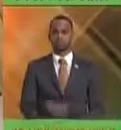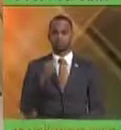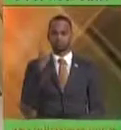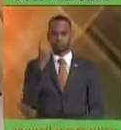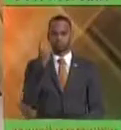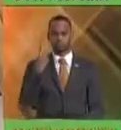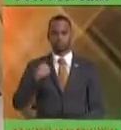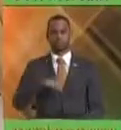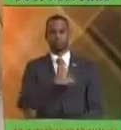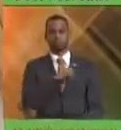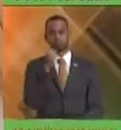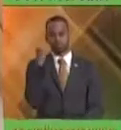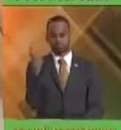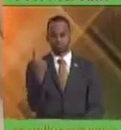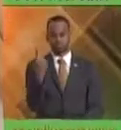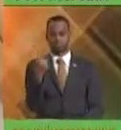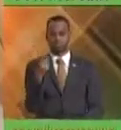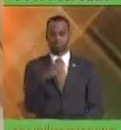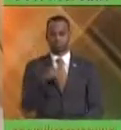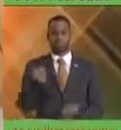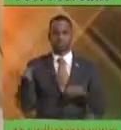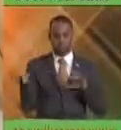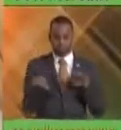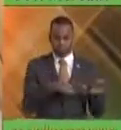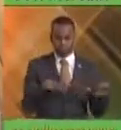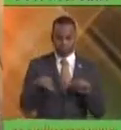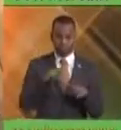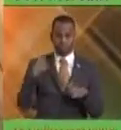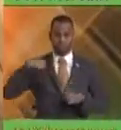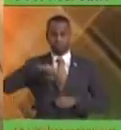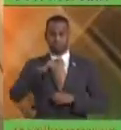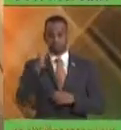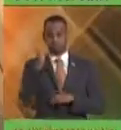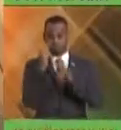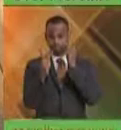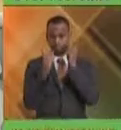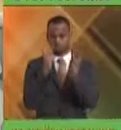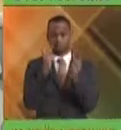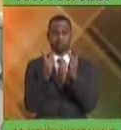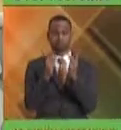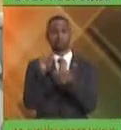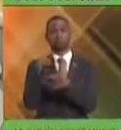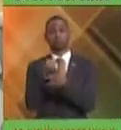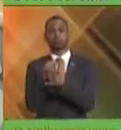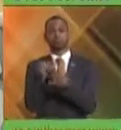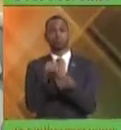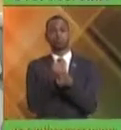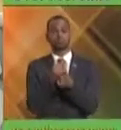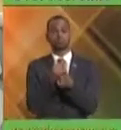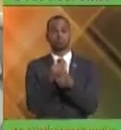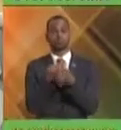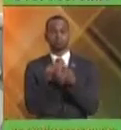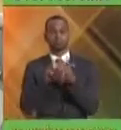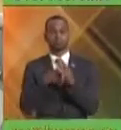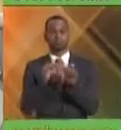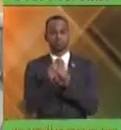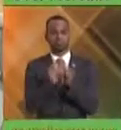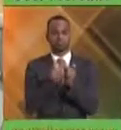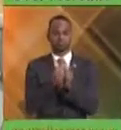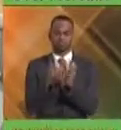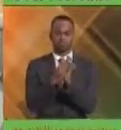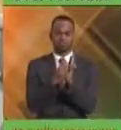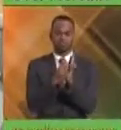y por la práctica y por lo que hemos visto que instituciones que empiezan a trabajar con discapacidad ya nos echan para